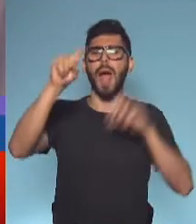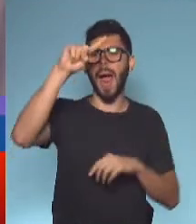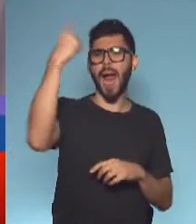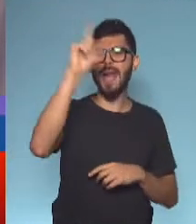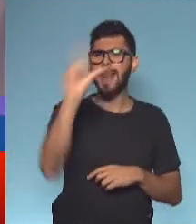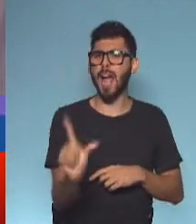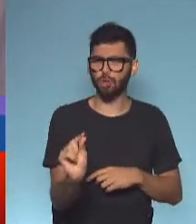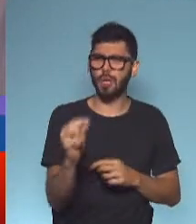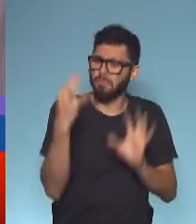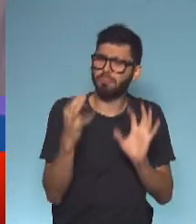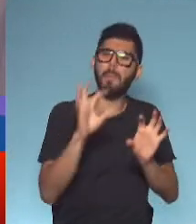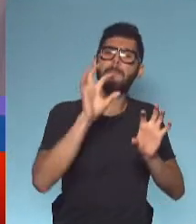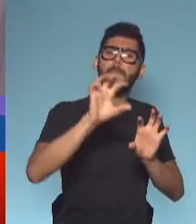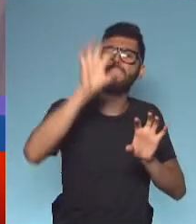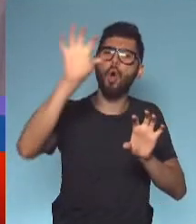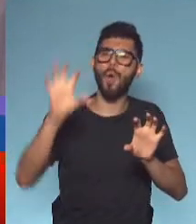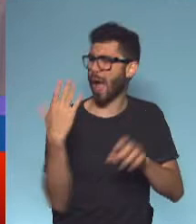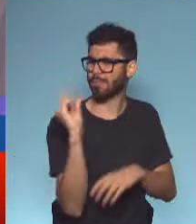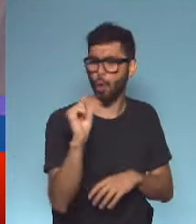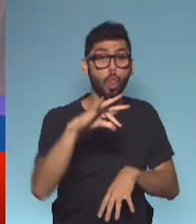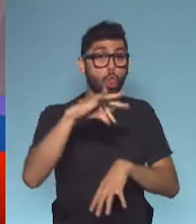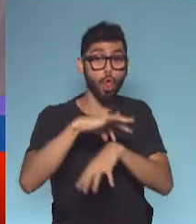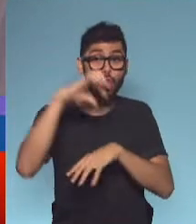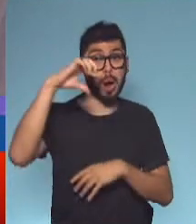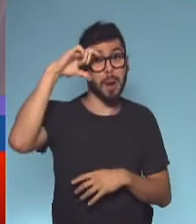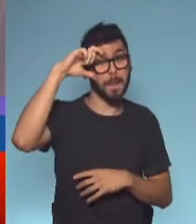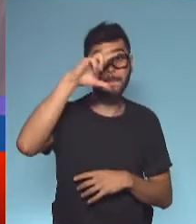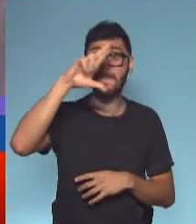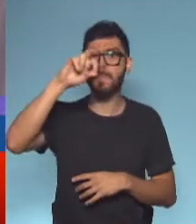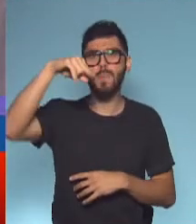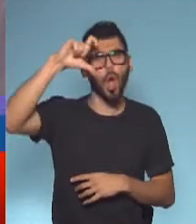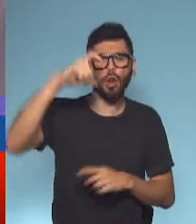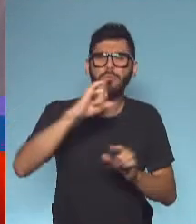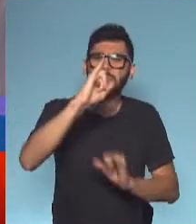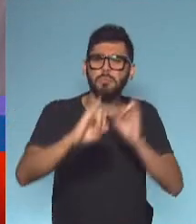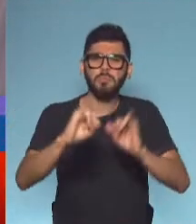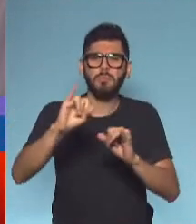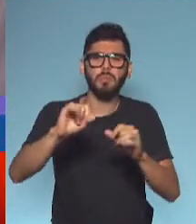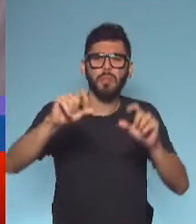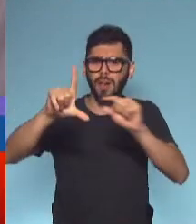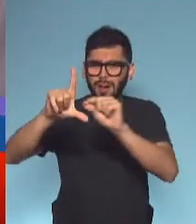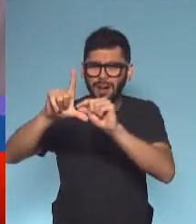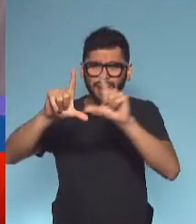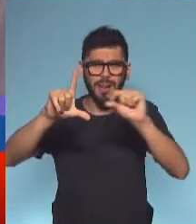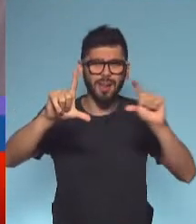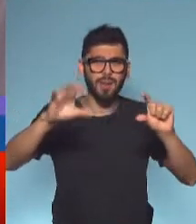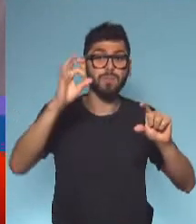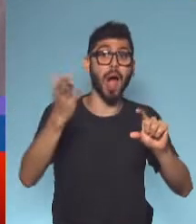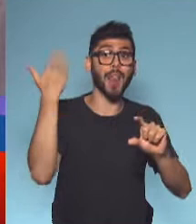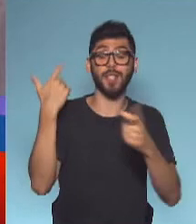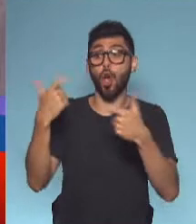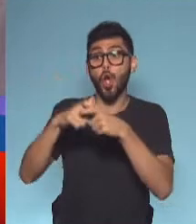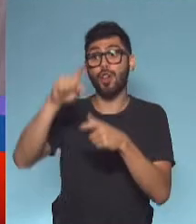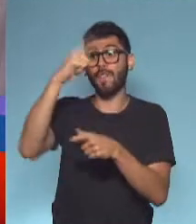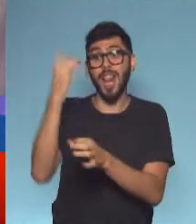las provincias. Hace instantes el doctor Perrone mostraba gráficos en los que veíamos los parámetros que se acordaron en el Consejo